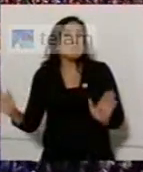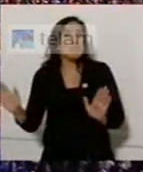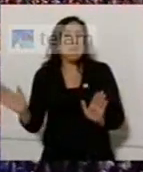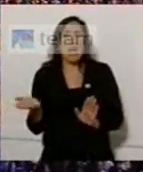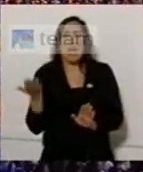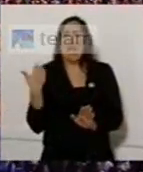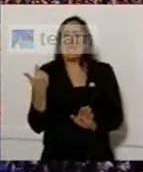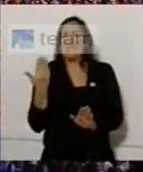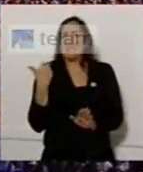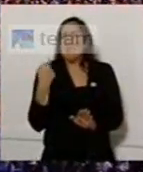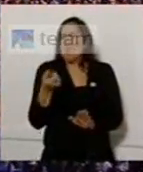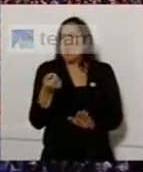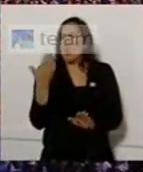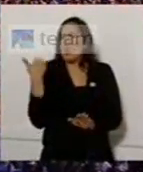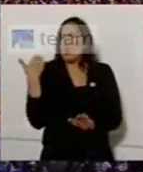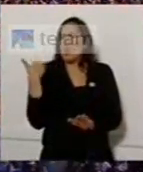poco tiempo